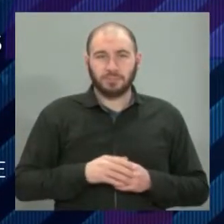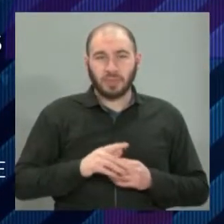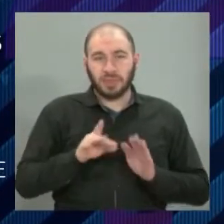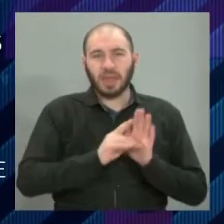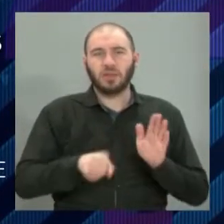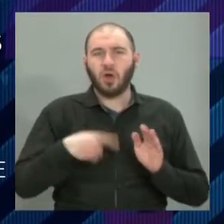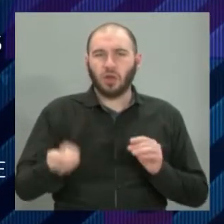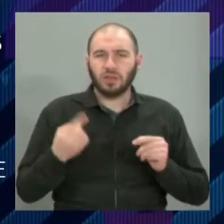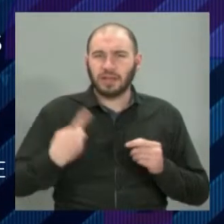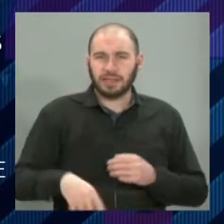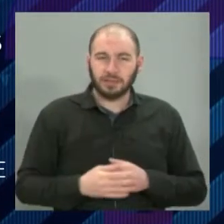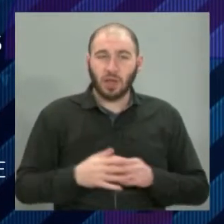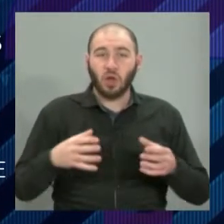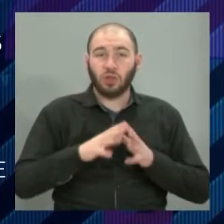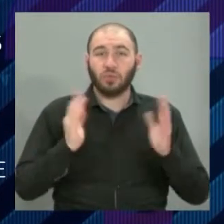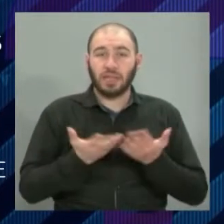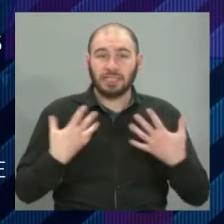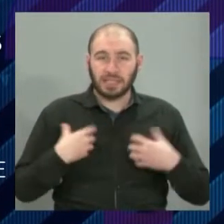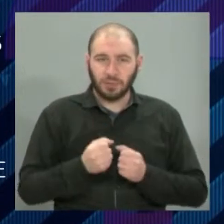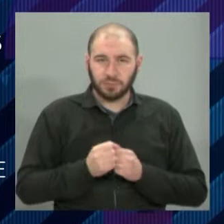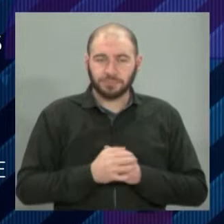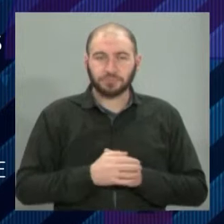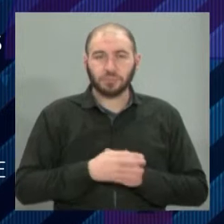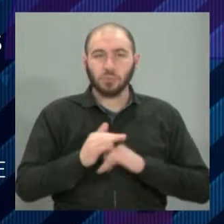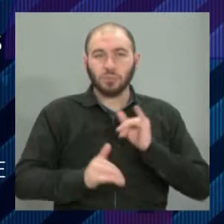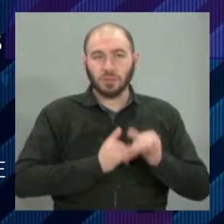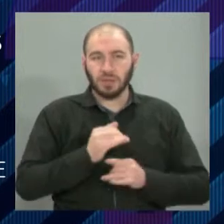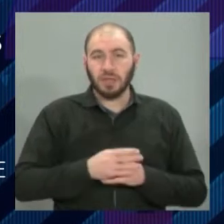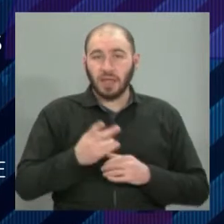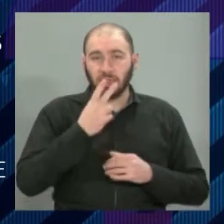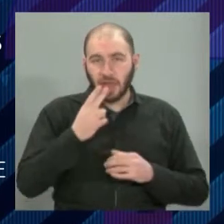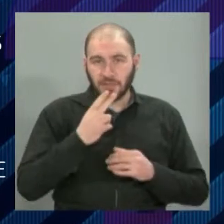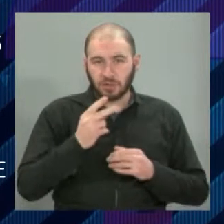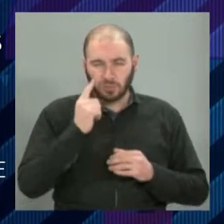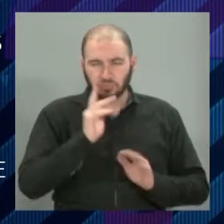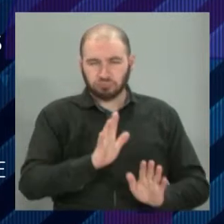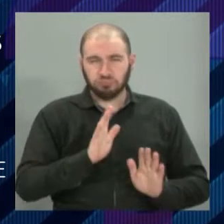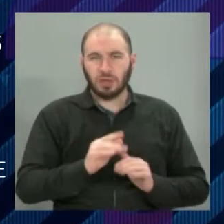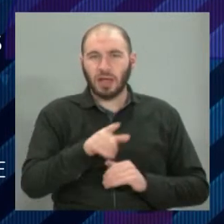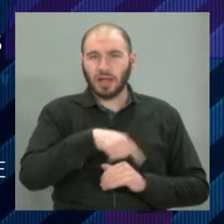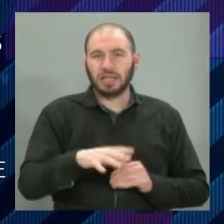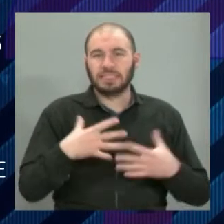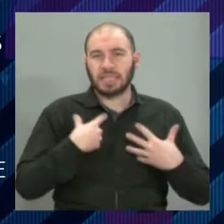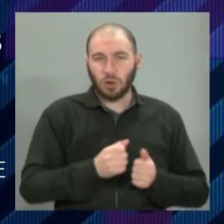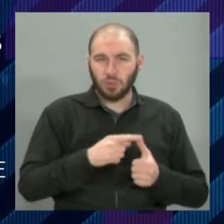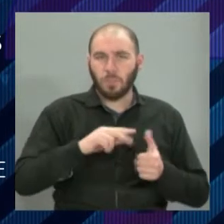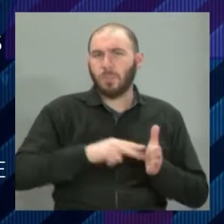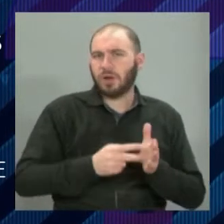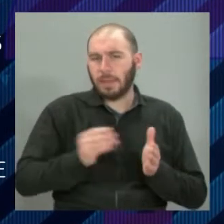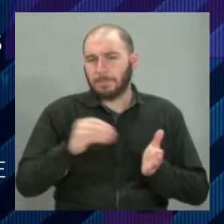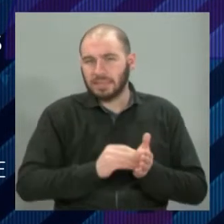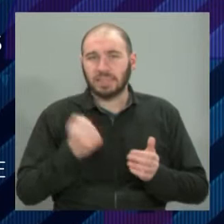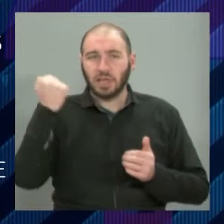Otros datos que tienen que ver con que la Organización Mundial de la Salud habla de que el tabaco amenaza no solamente la salud, sino también